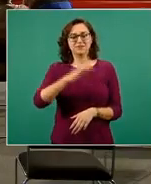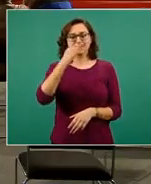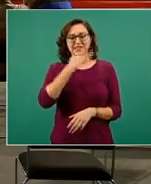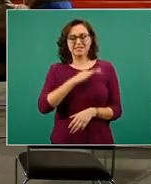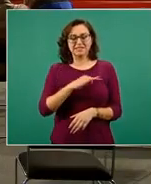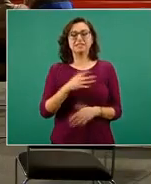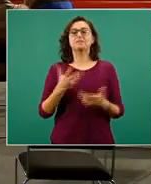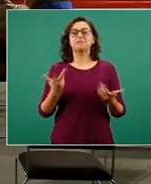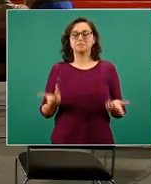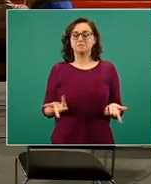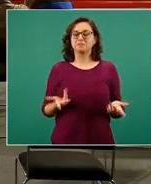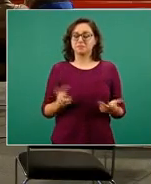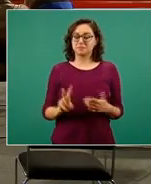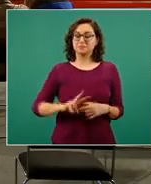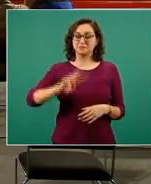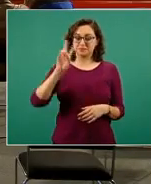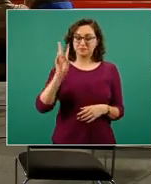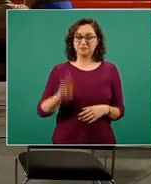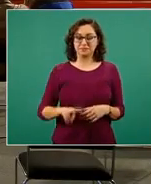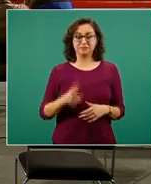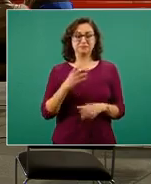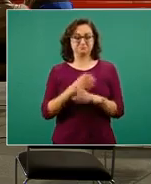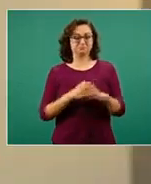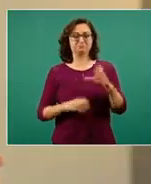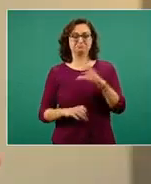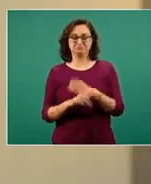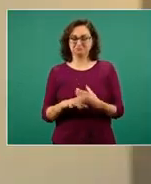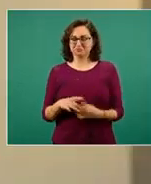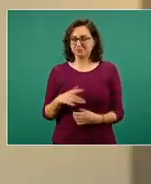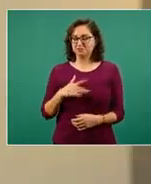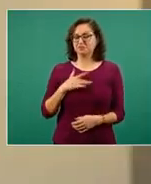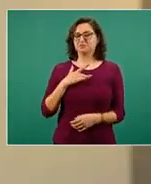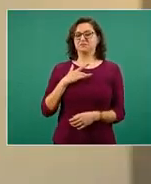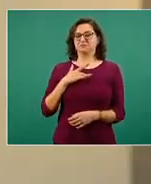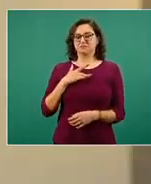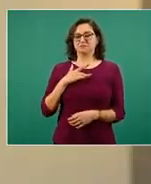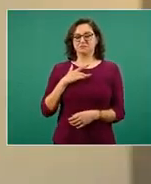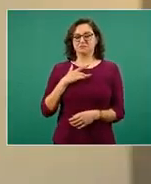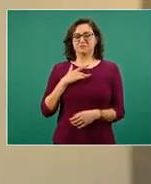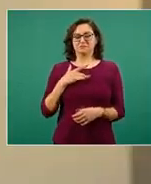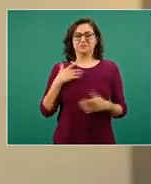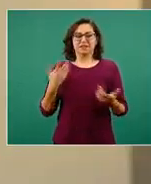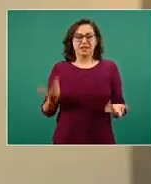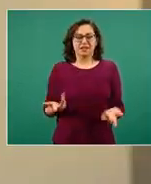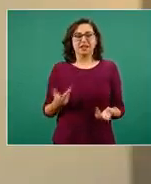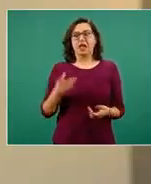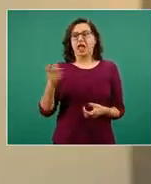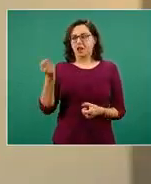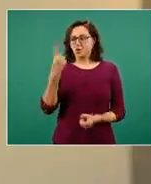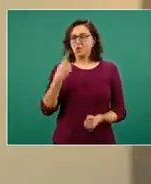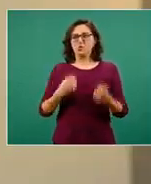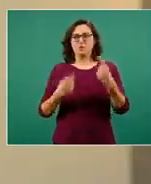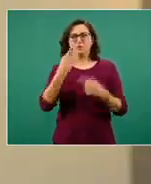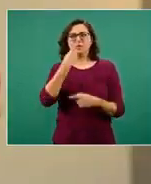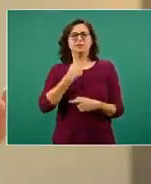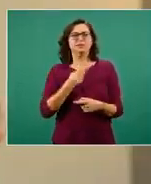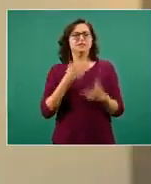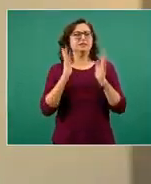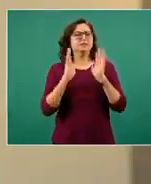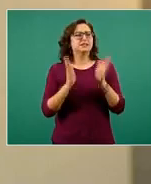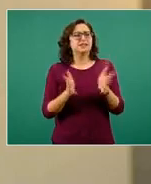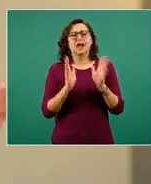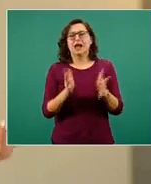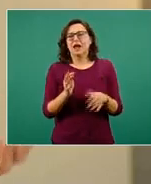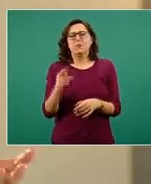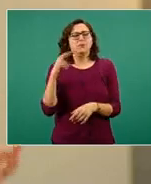hemos recogido muchas cosas muy conmovedoras, como ya pronto voy a abrazar a mis nietos, ¿no? O